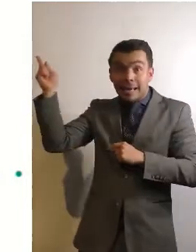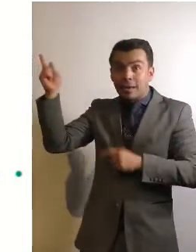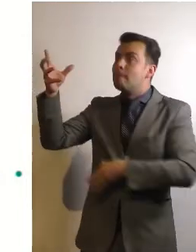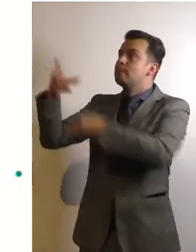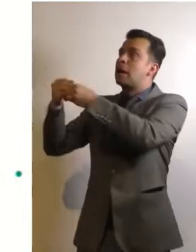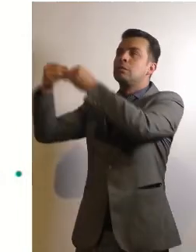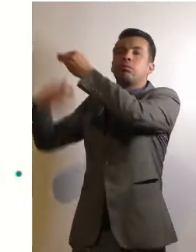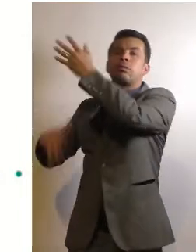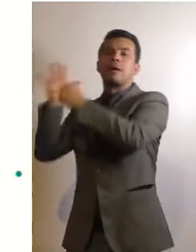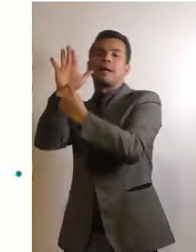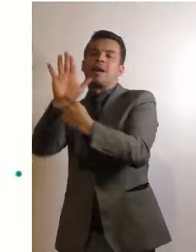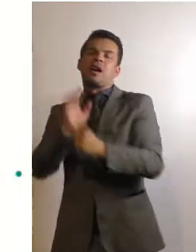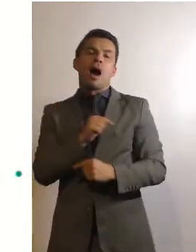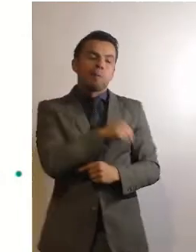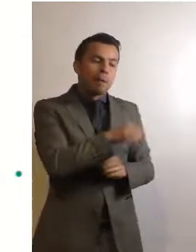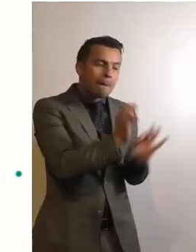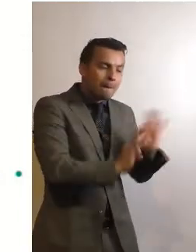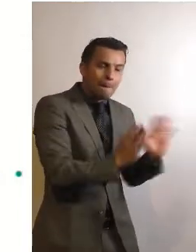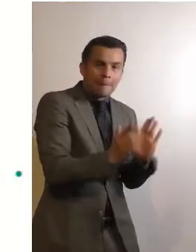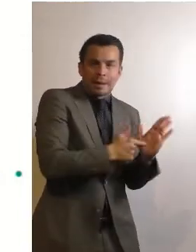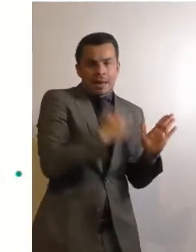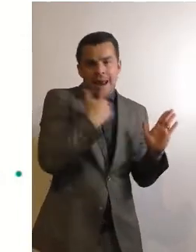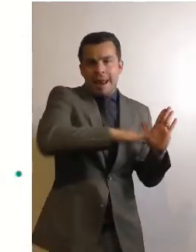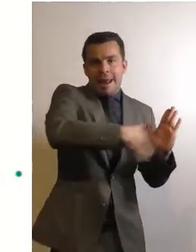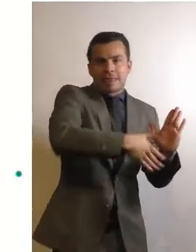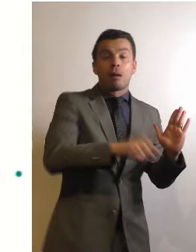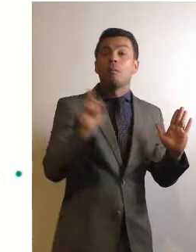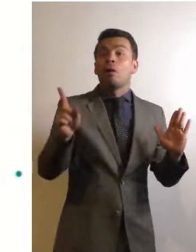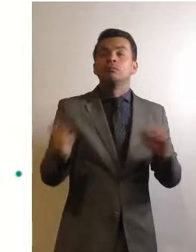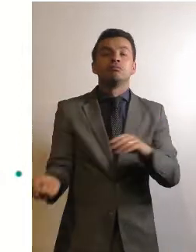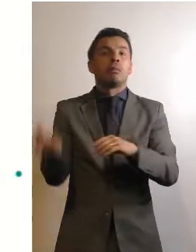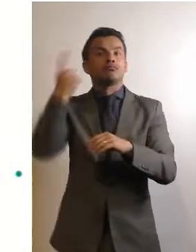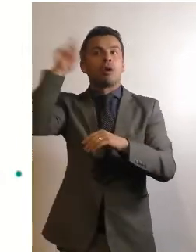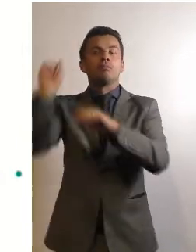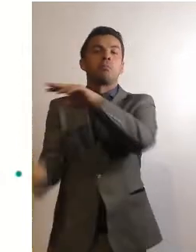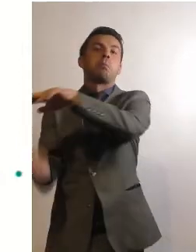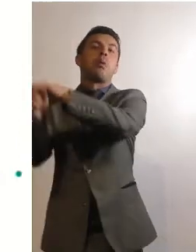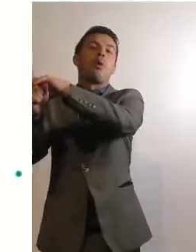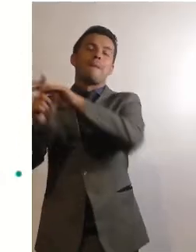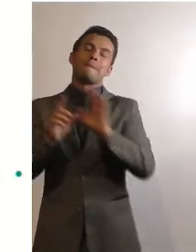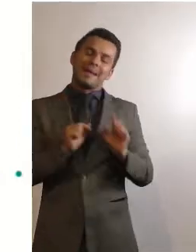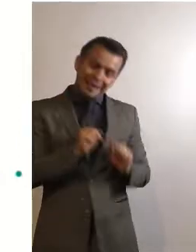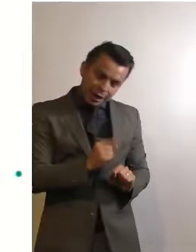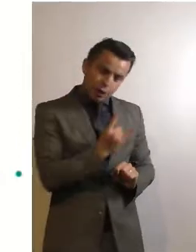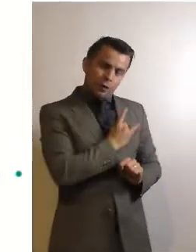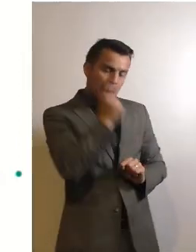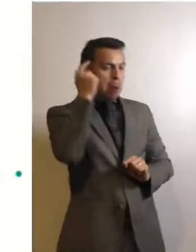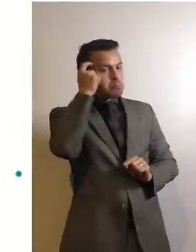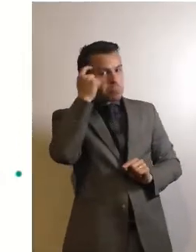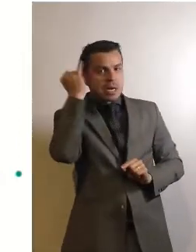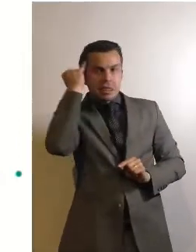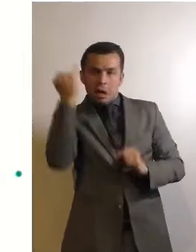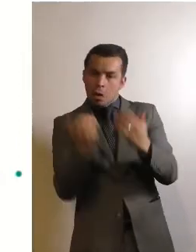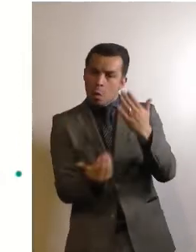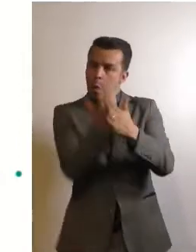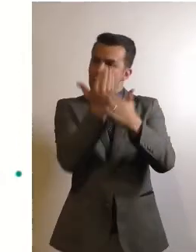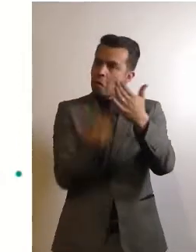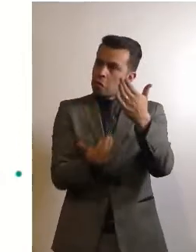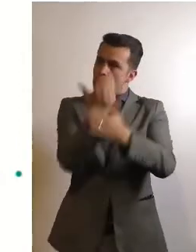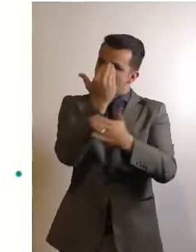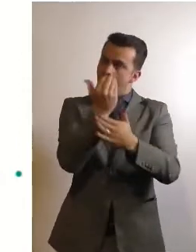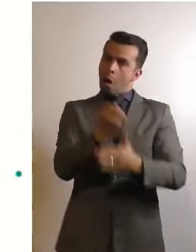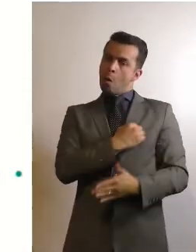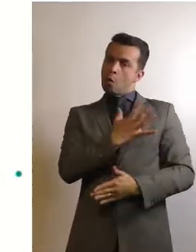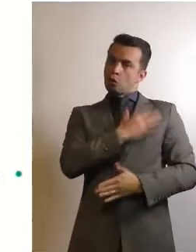pero de todos modos son innovaciones que se han generado en la universidad a partir de esas oportunidades que hemos tenido. No teníamos